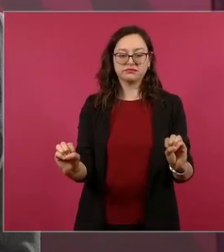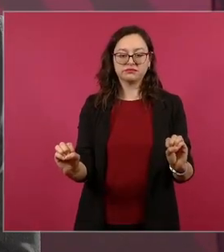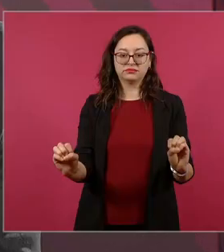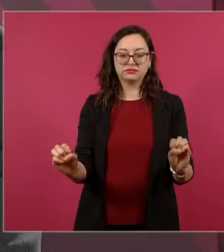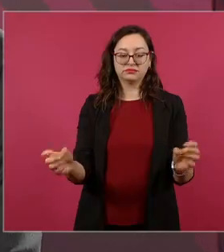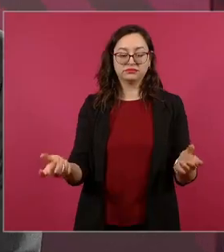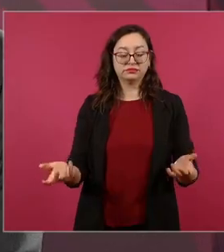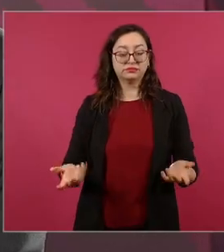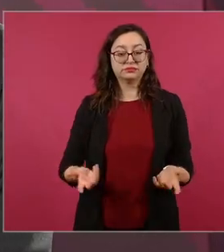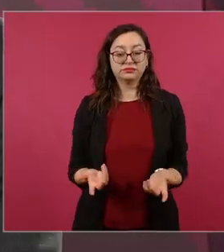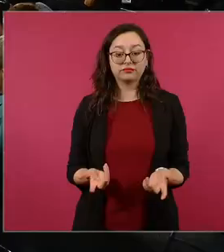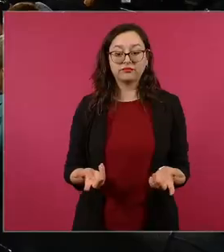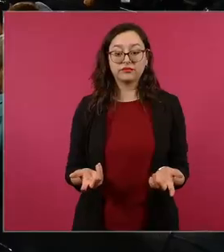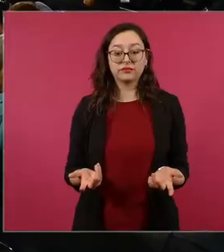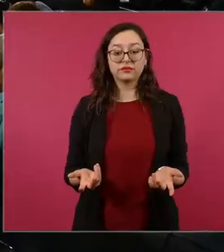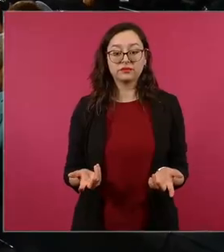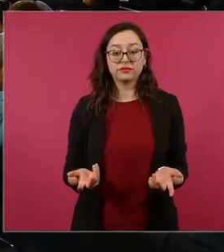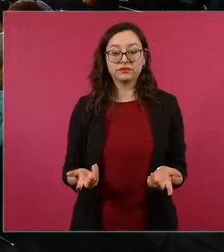Ni